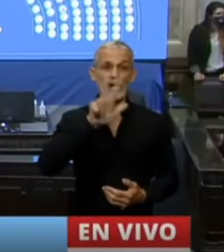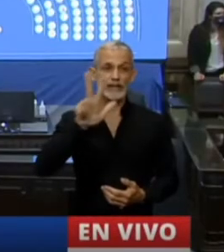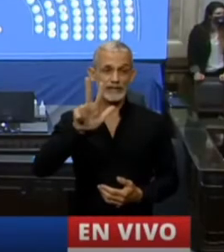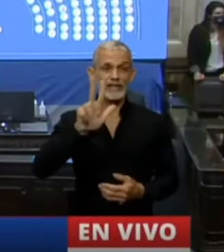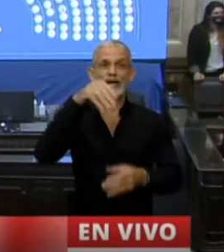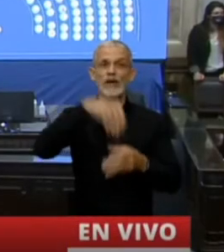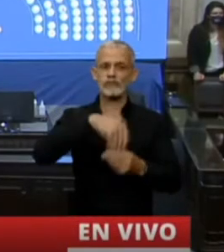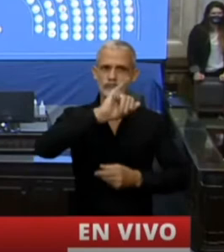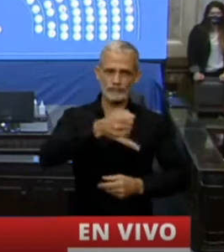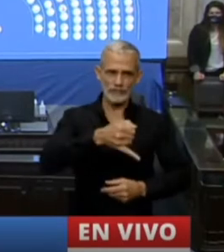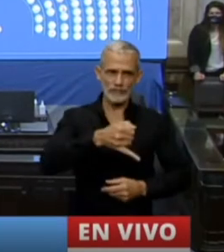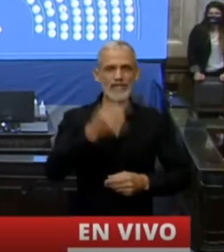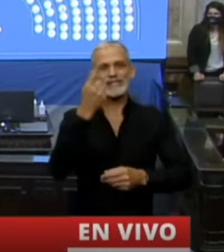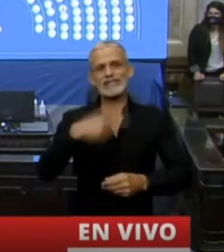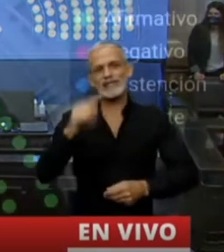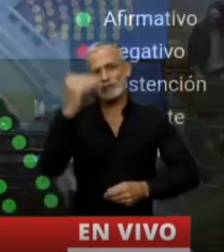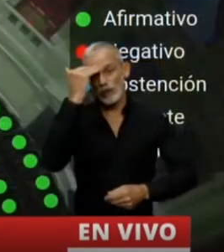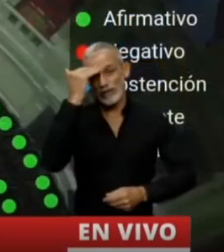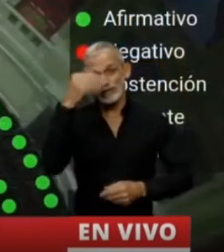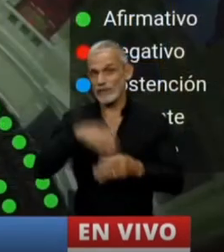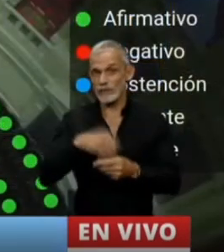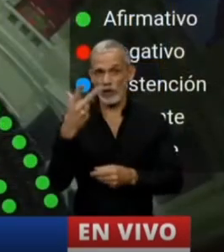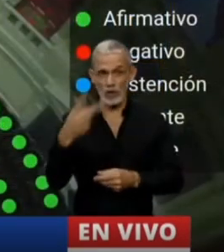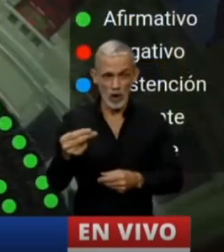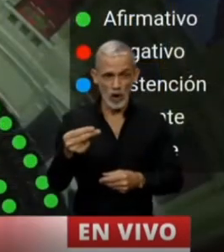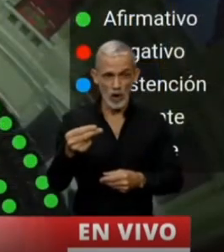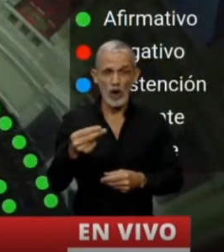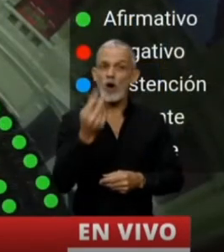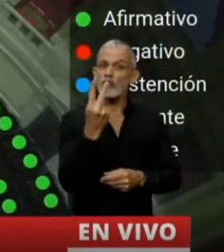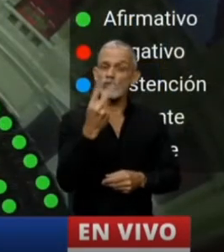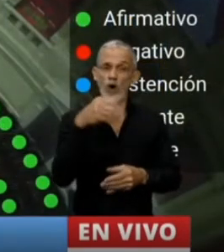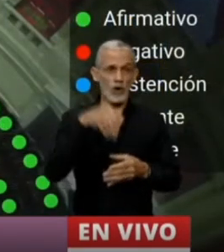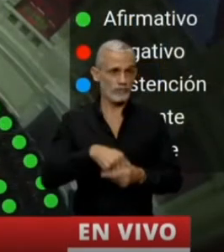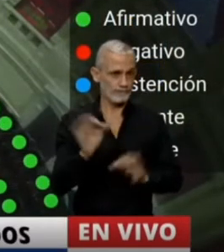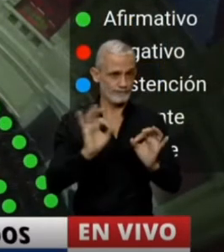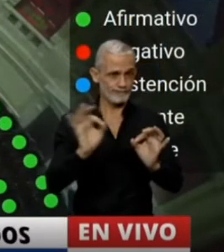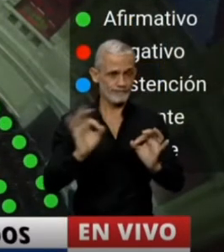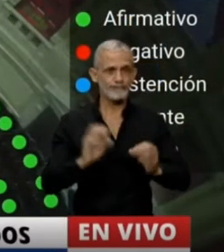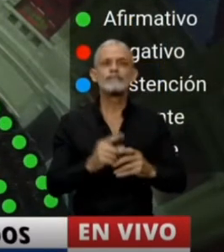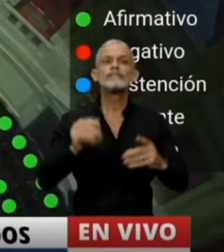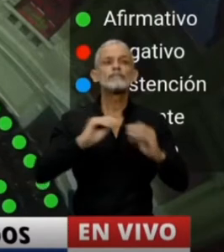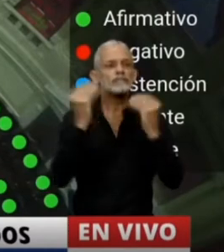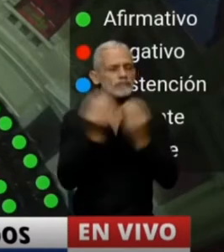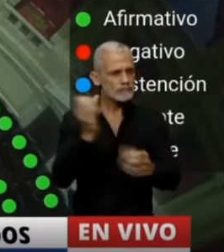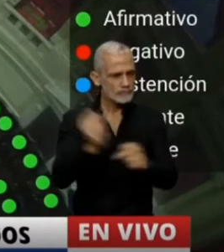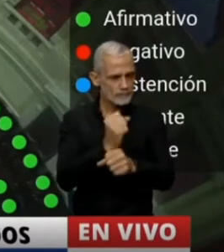...133 afirmativos, 115 negativos, 2 abstenciones.